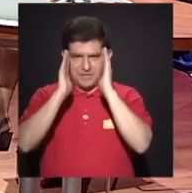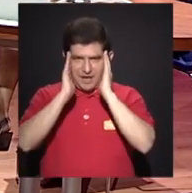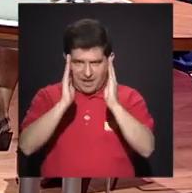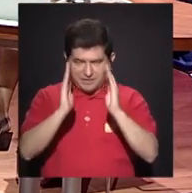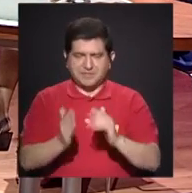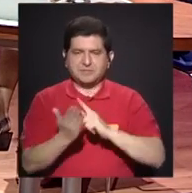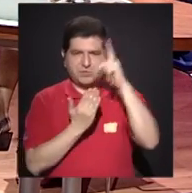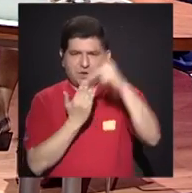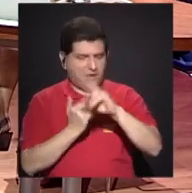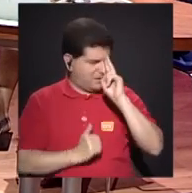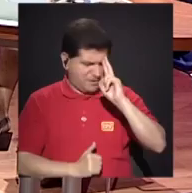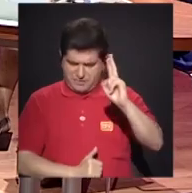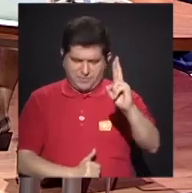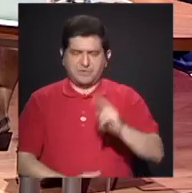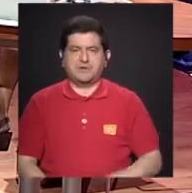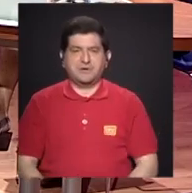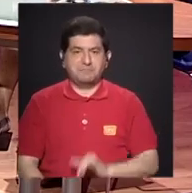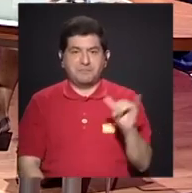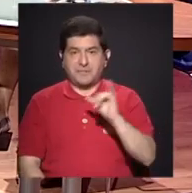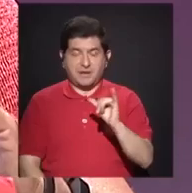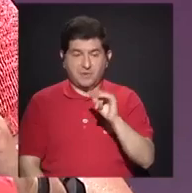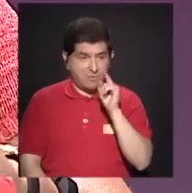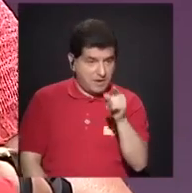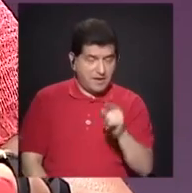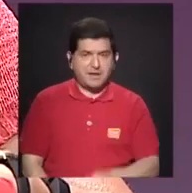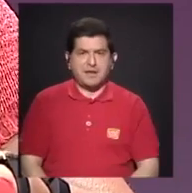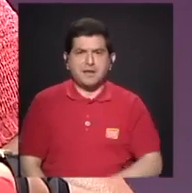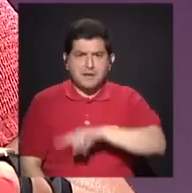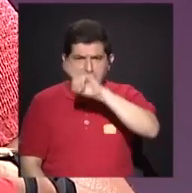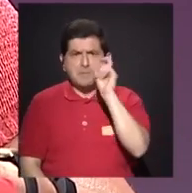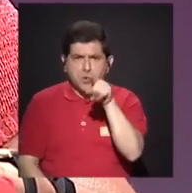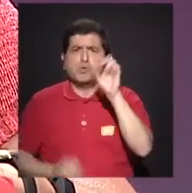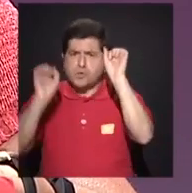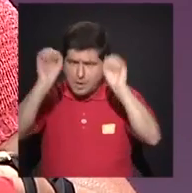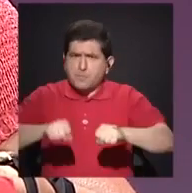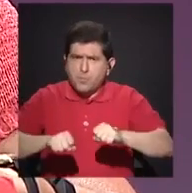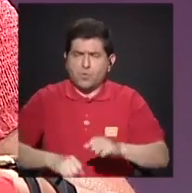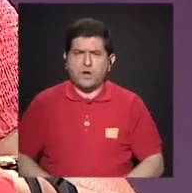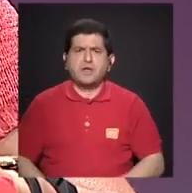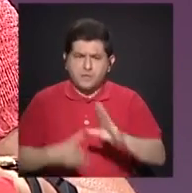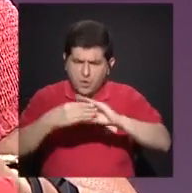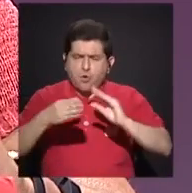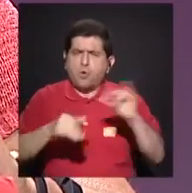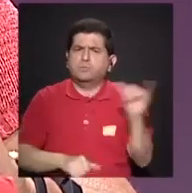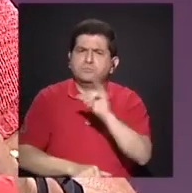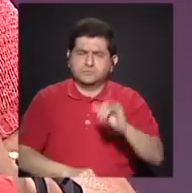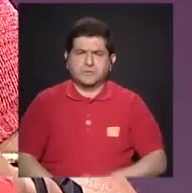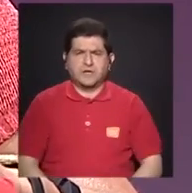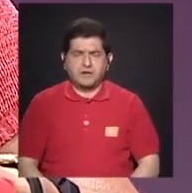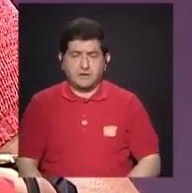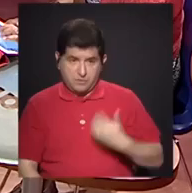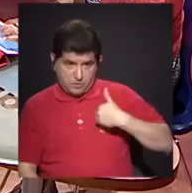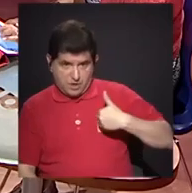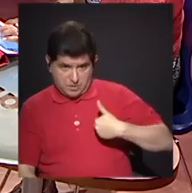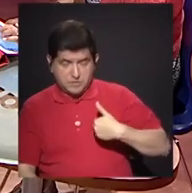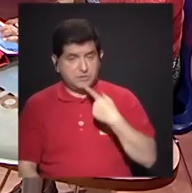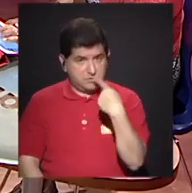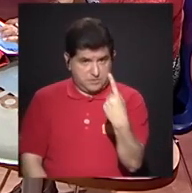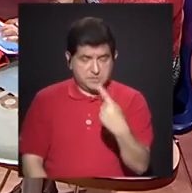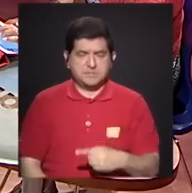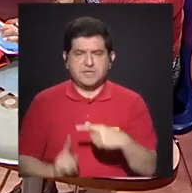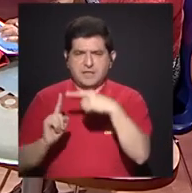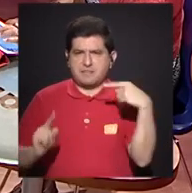acompañándonos con irreverencias, y al igual que él, formule usted también sus preguntas y comentarios. Dice don Francisco de